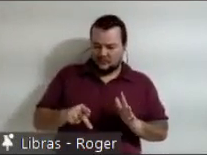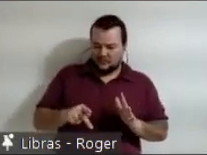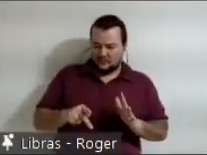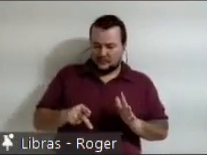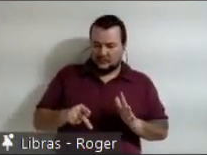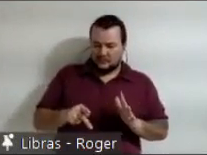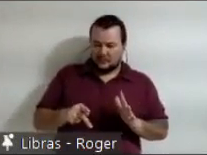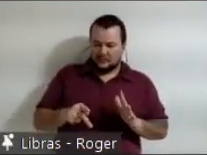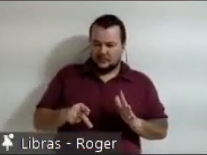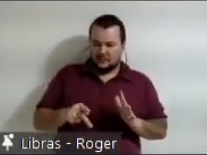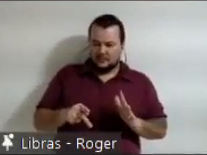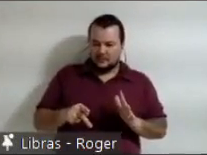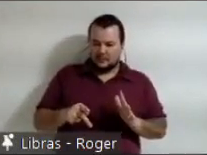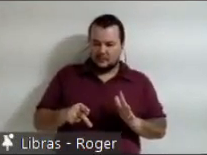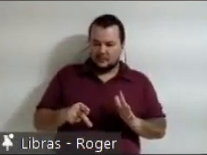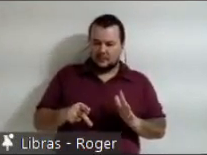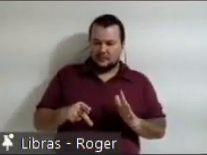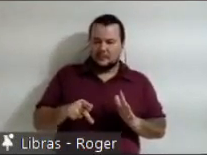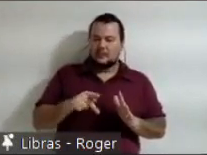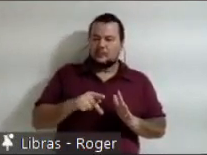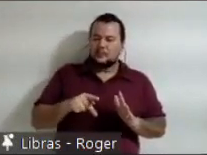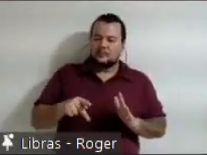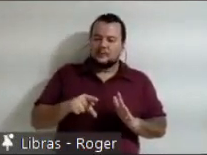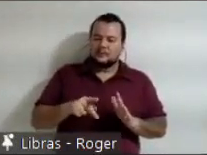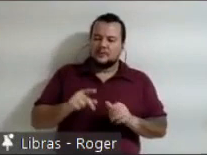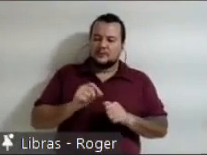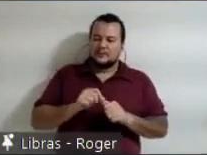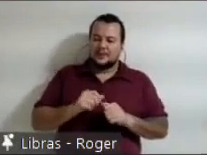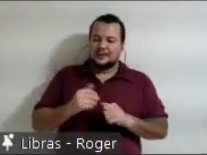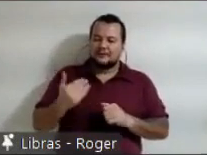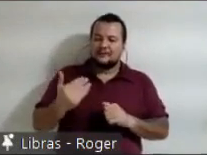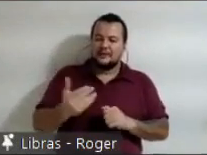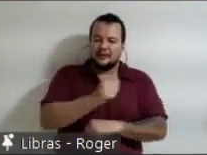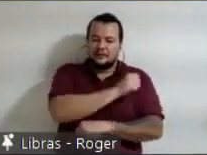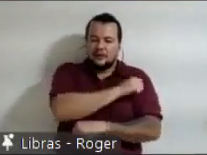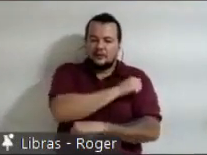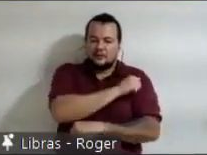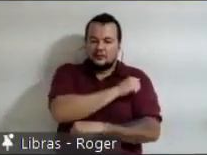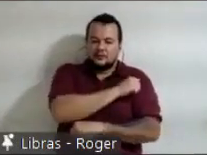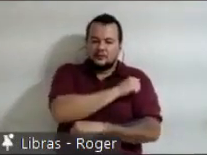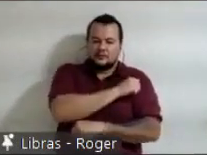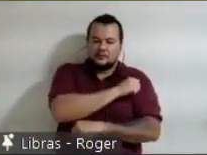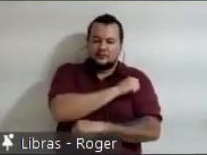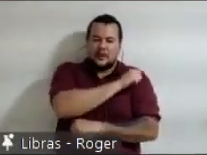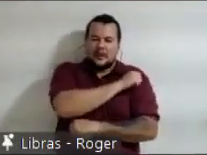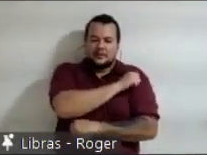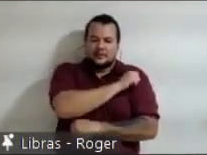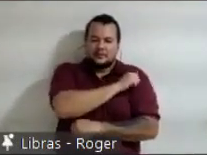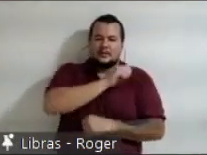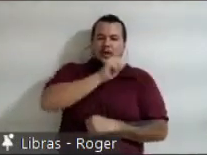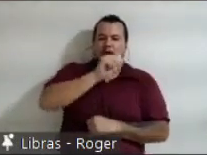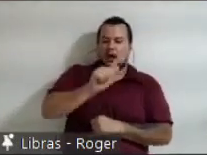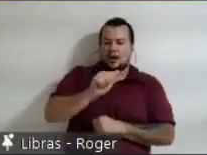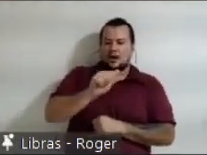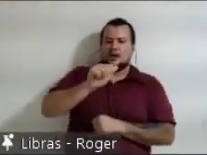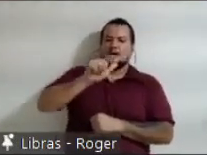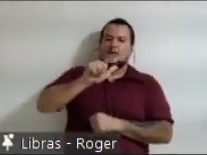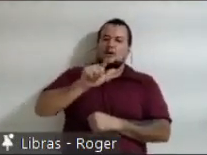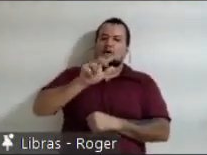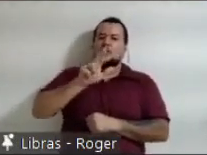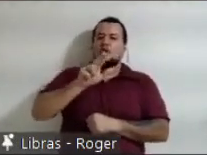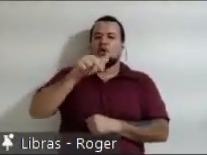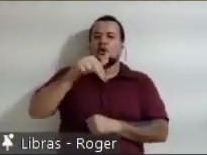alumnos un alumno en latín a lumni es una persona que necesita ser